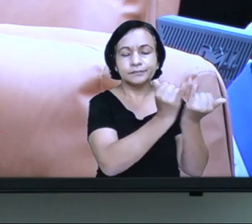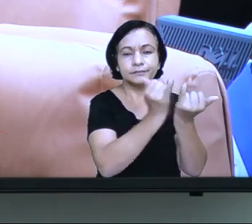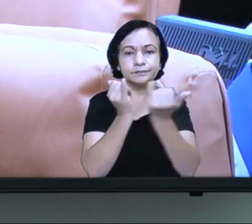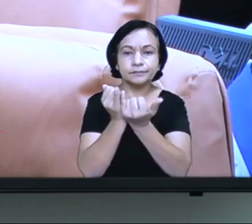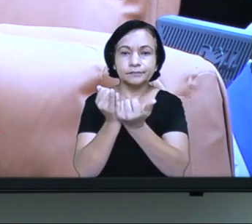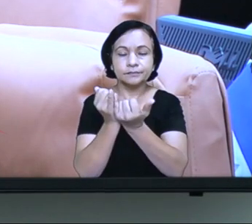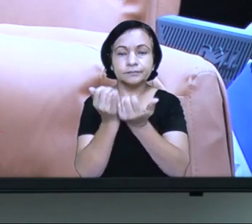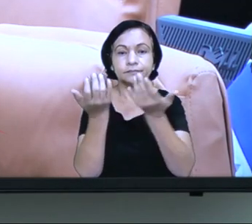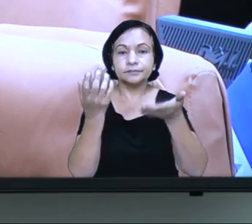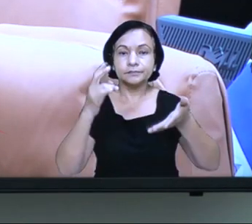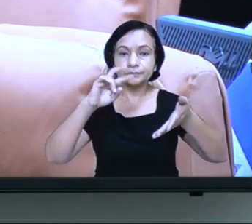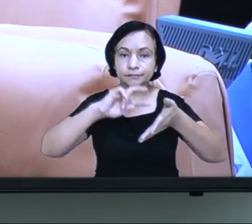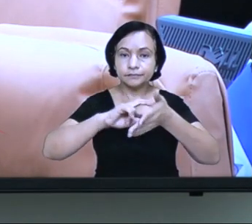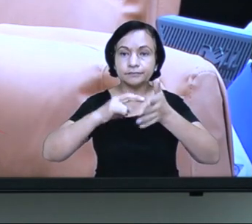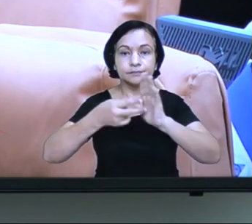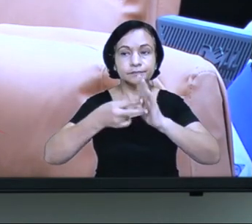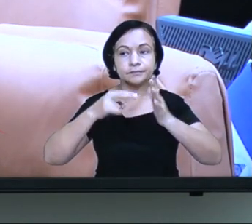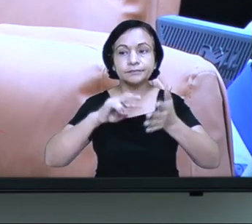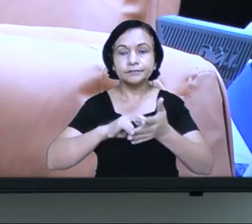Por consiguiente,